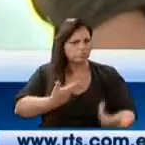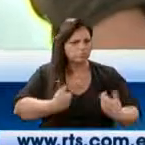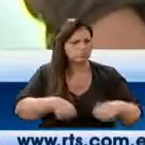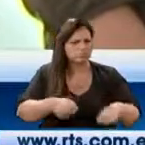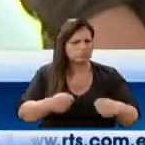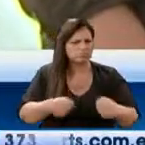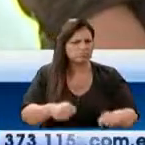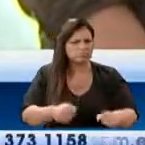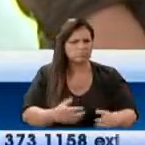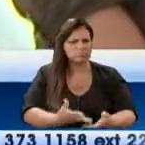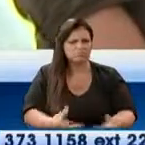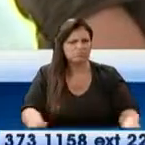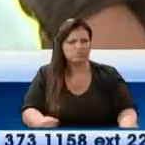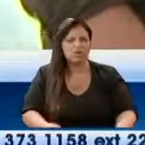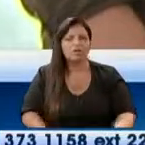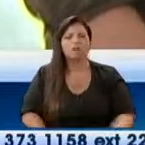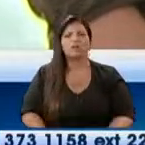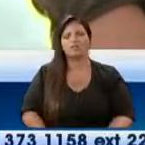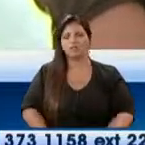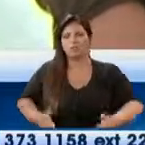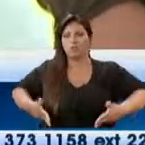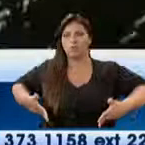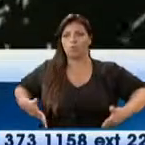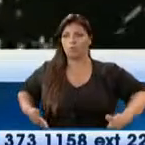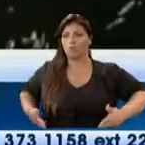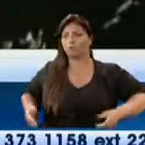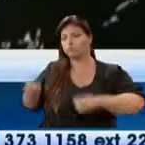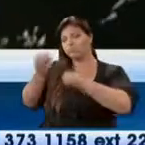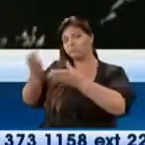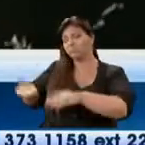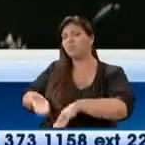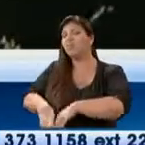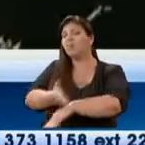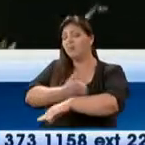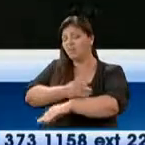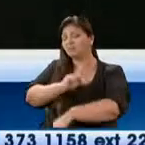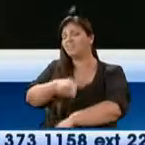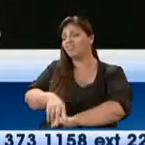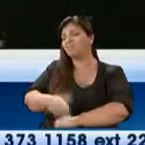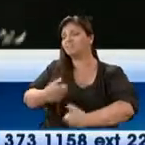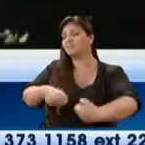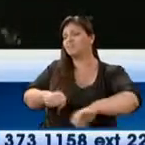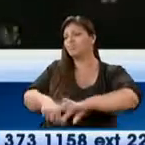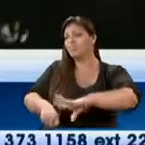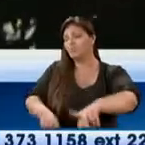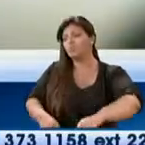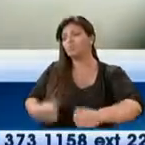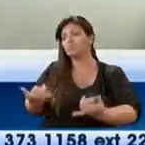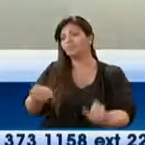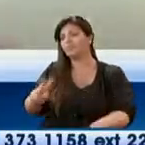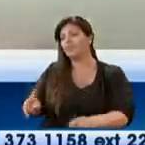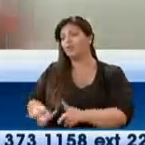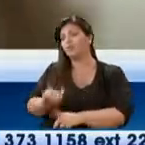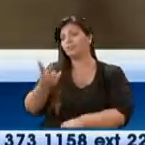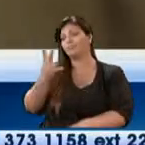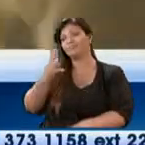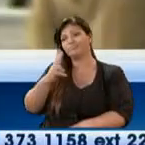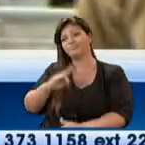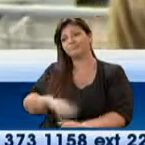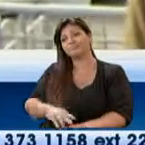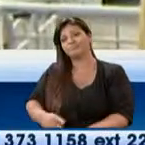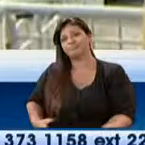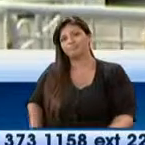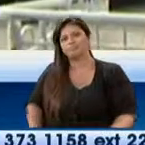apenas tenía un mes de comprada, dice. Era su mecanismo de movilización, ya que su vivienda queda en el Guasmo, su trabajo en la